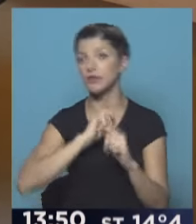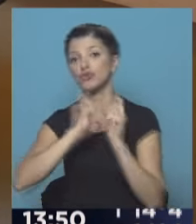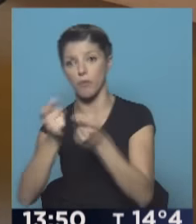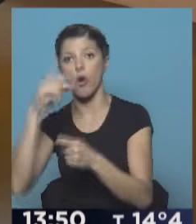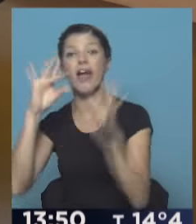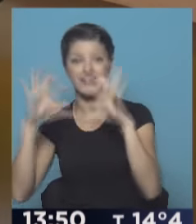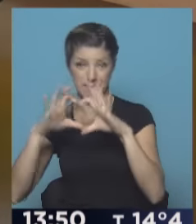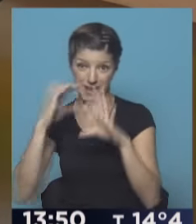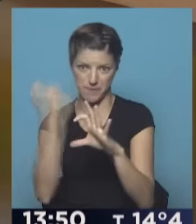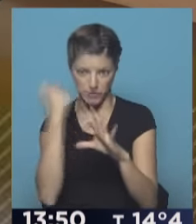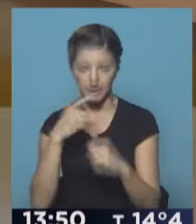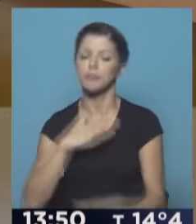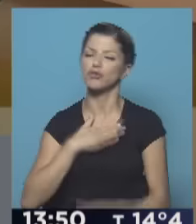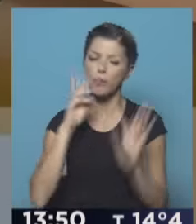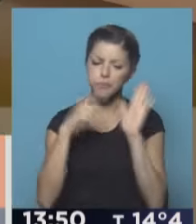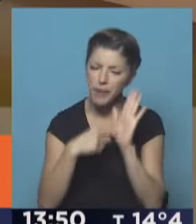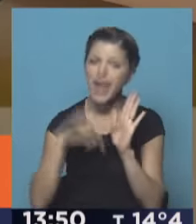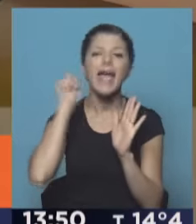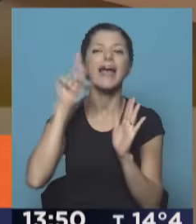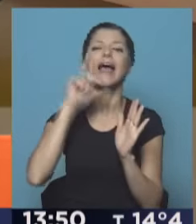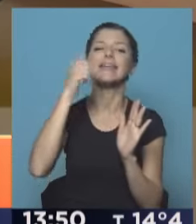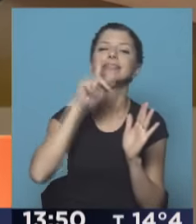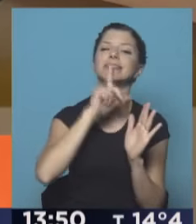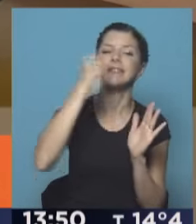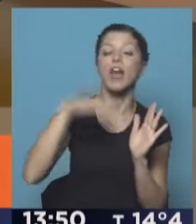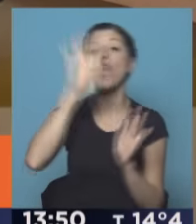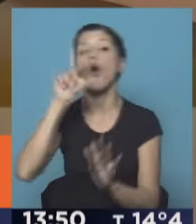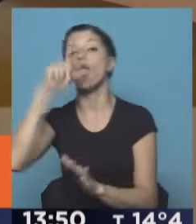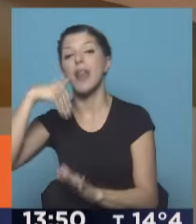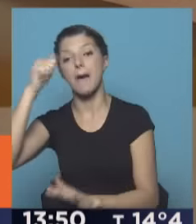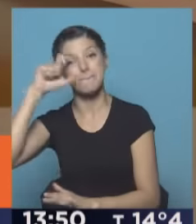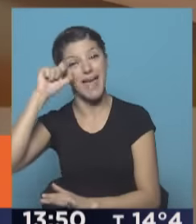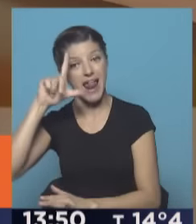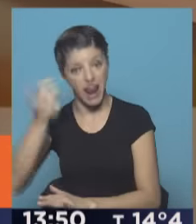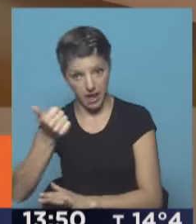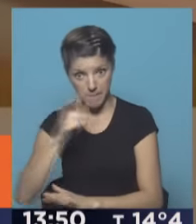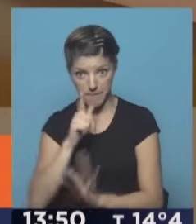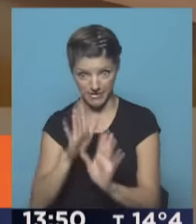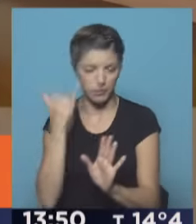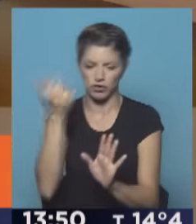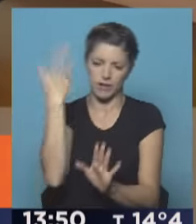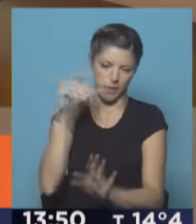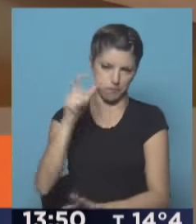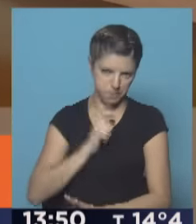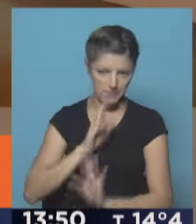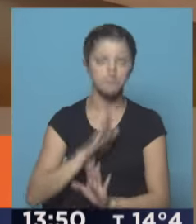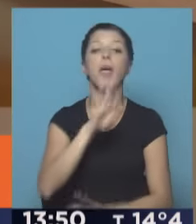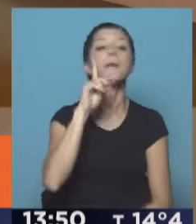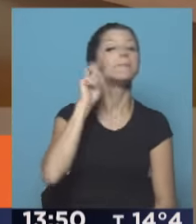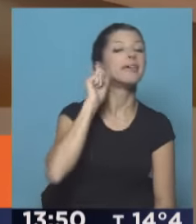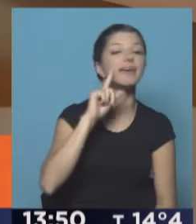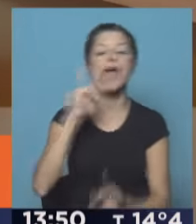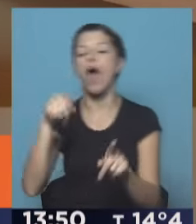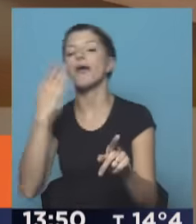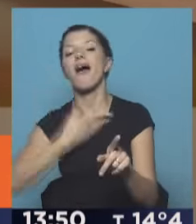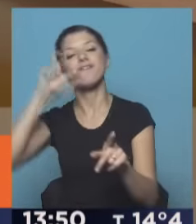el gran título importante, yo tenía Gaitán o Lamela también, pero me parece que está respondido. Biglia por Augusto Fernández, una pena